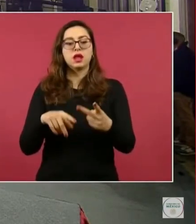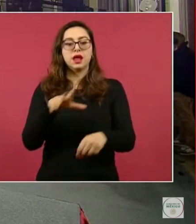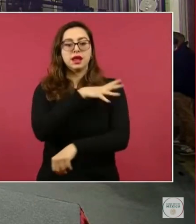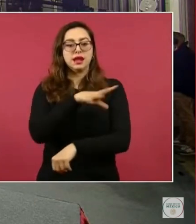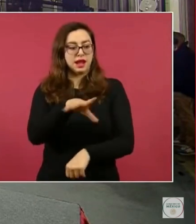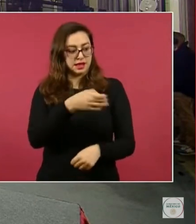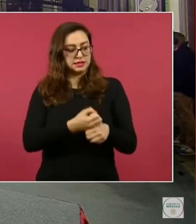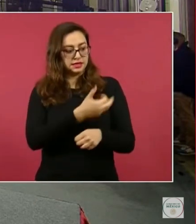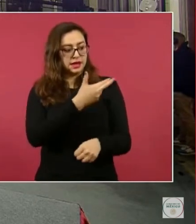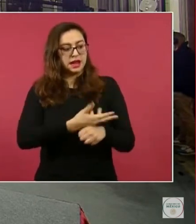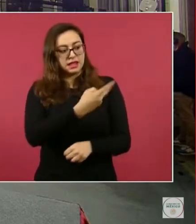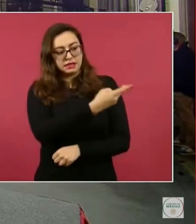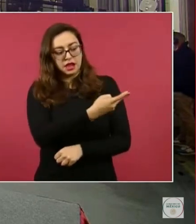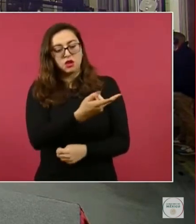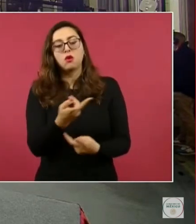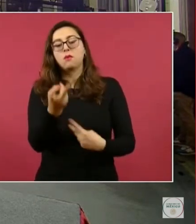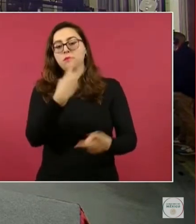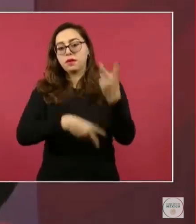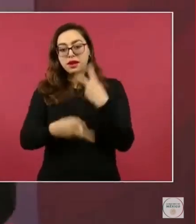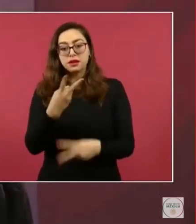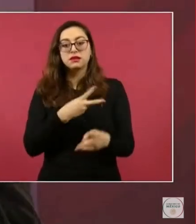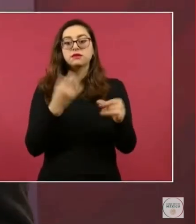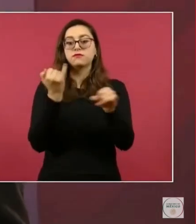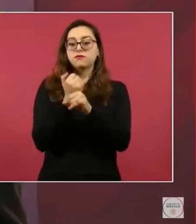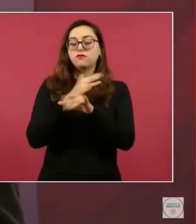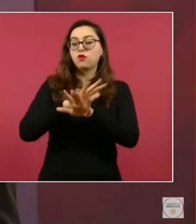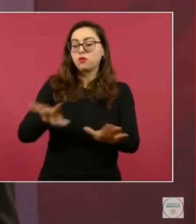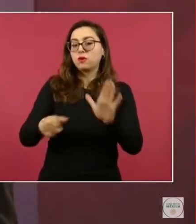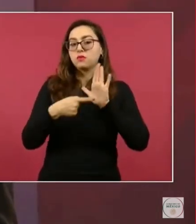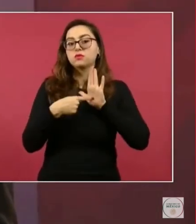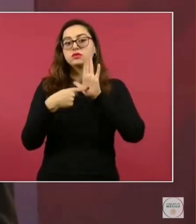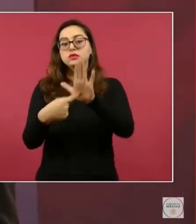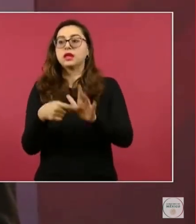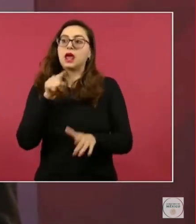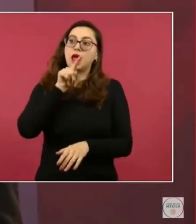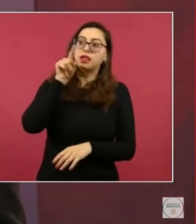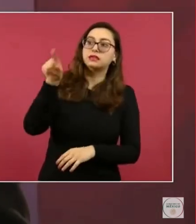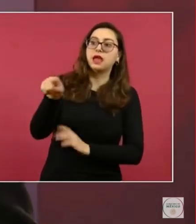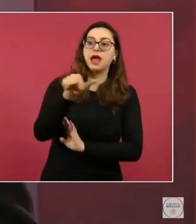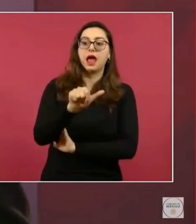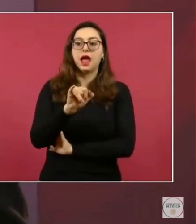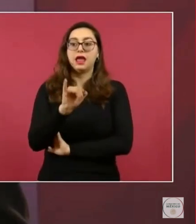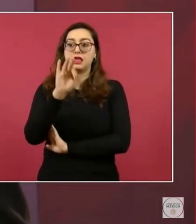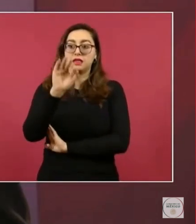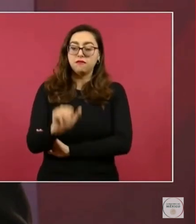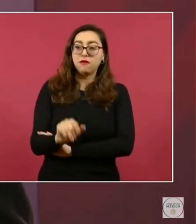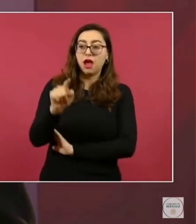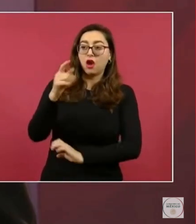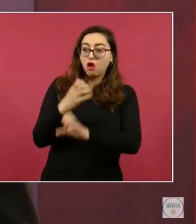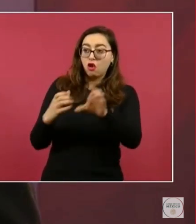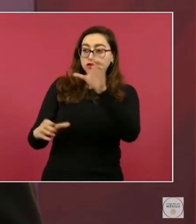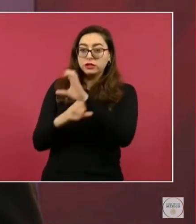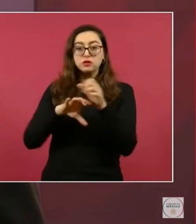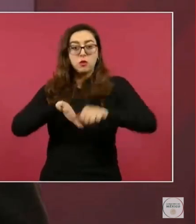informar sobre la capacidad del aeropuerto Felipe